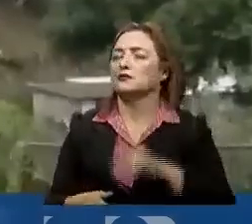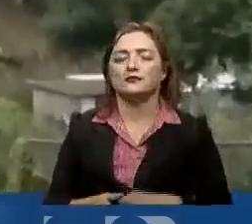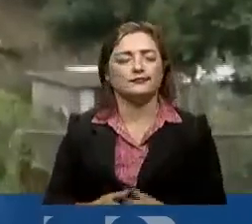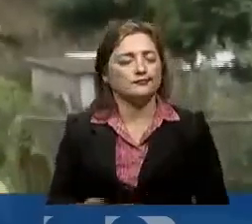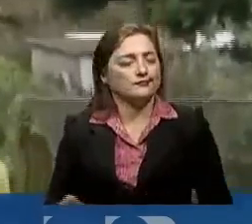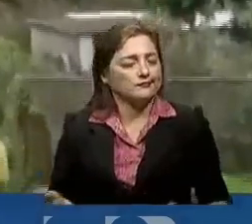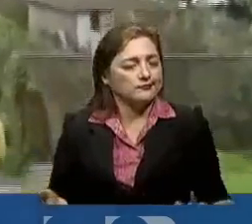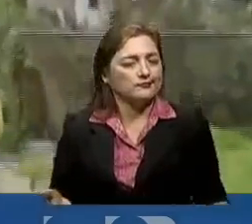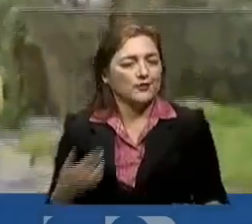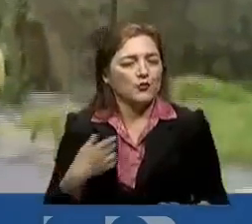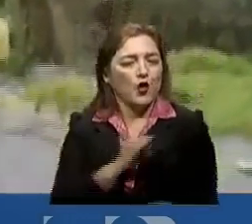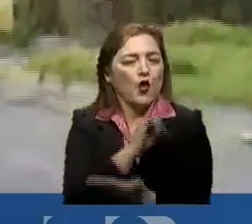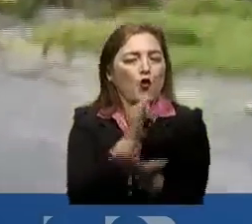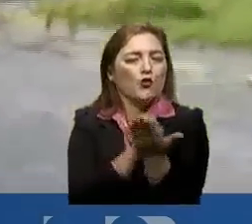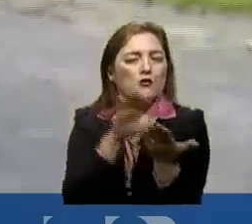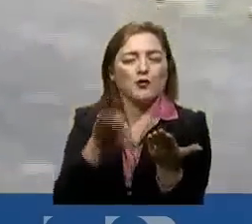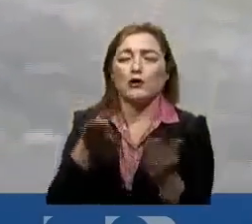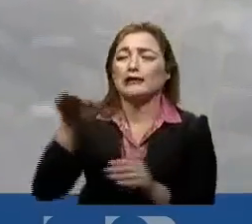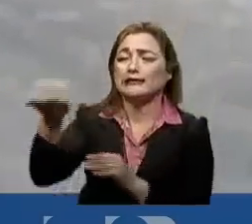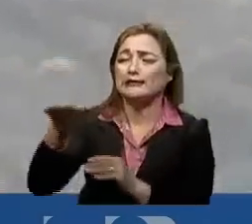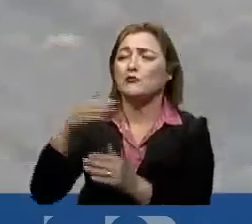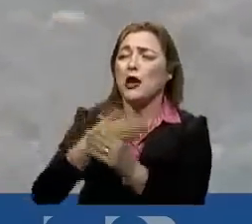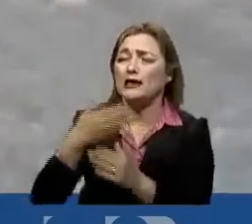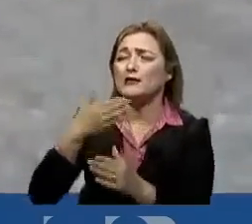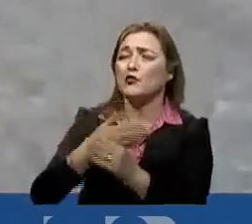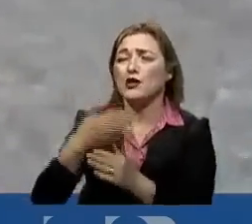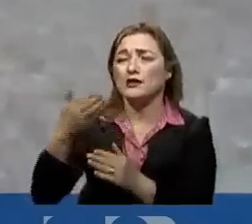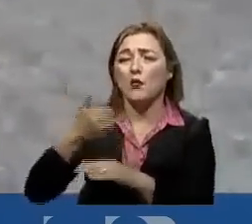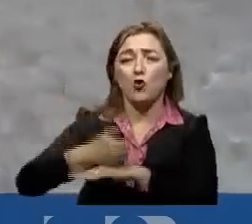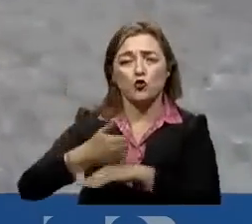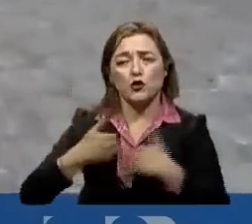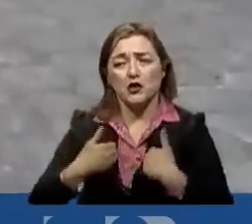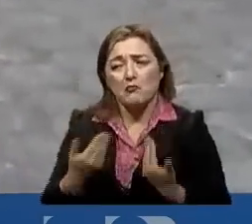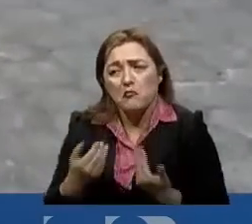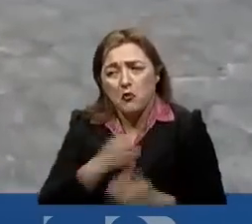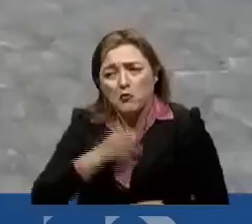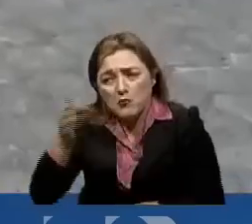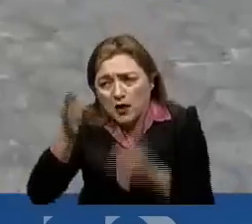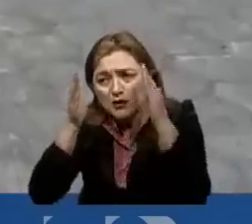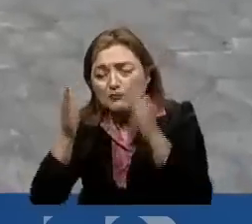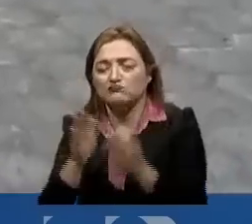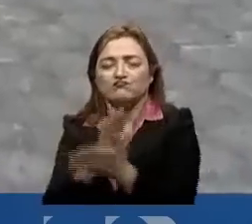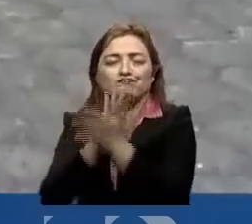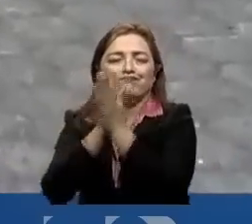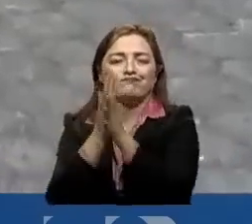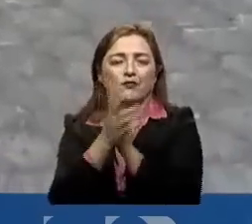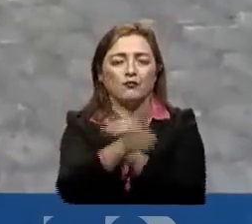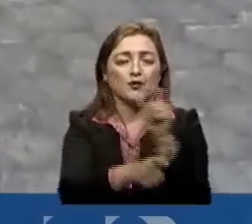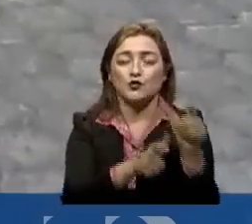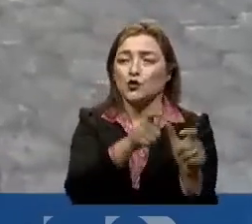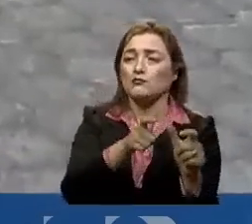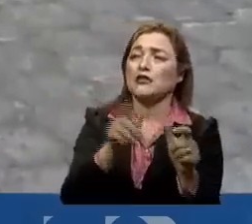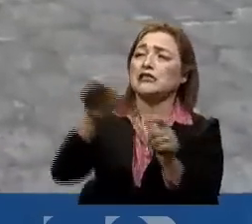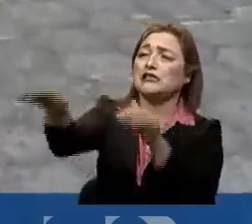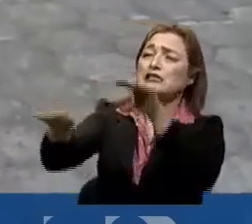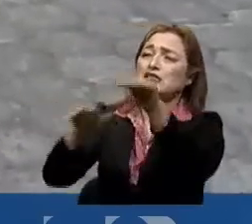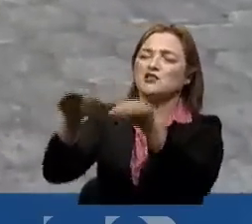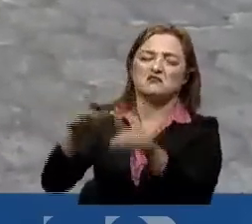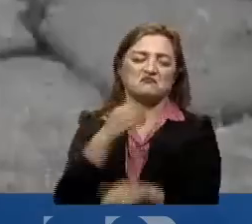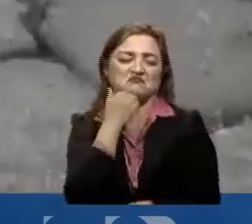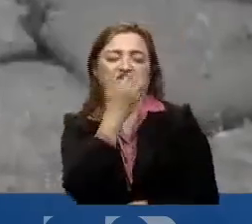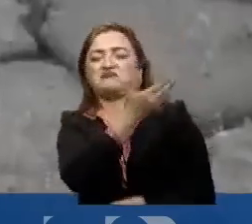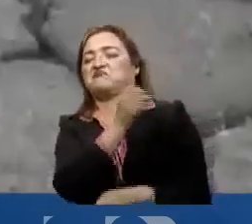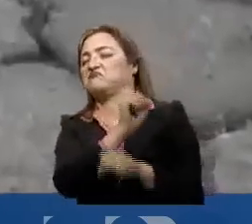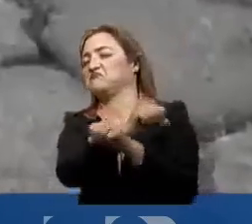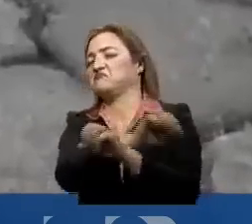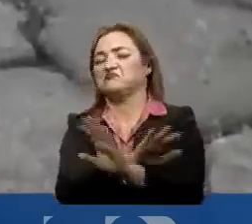imagínense los pobres moradores lo que sufren día a día por el desabastecimiento. ¿Cuántos barrios están siendo afectados? Alrededor de 10 barrios, toda